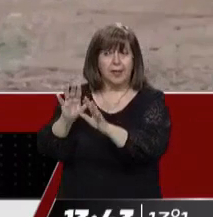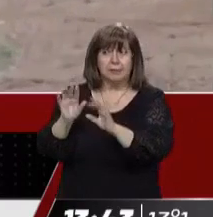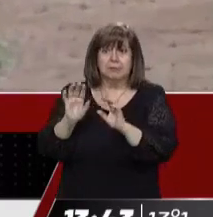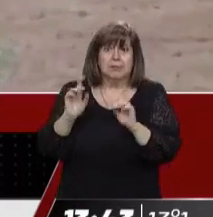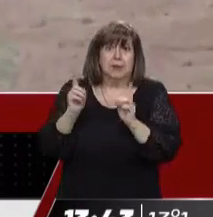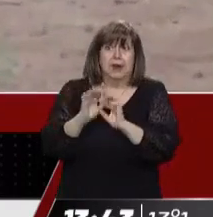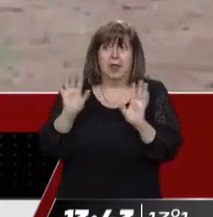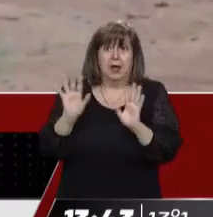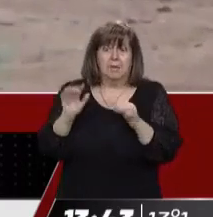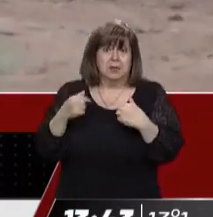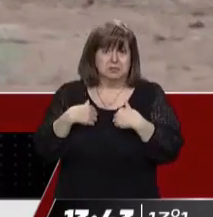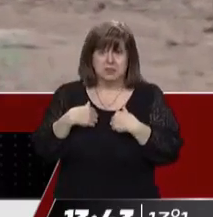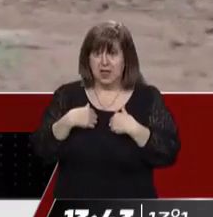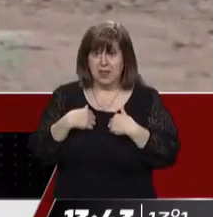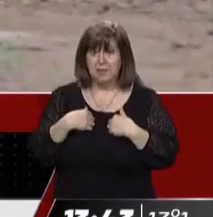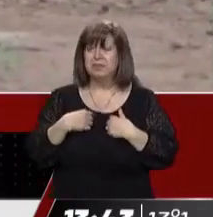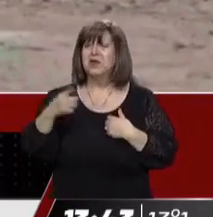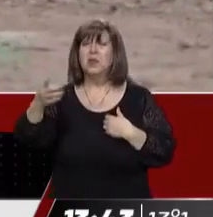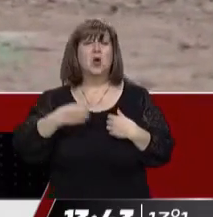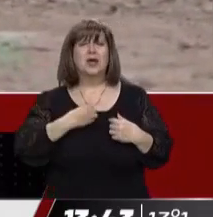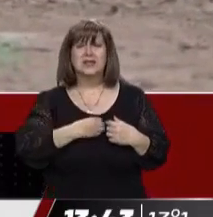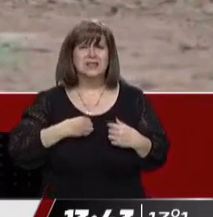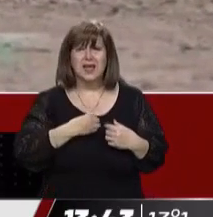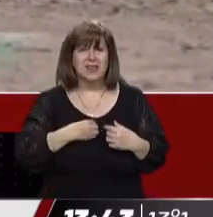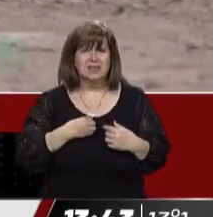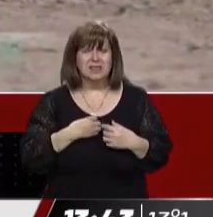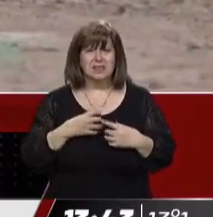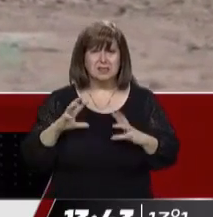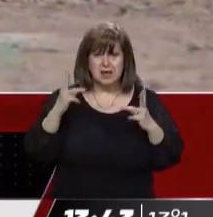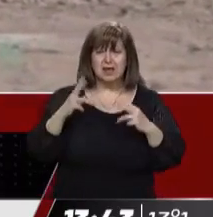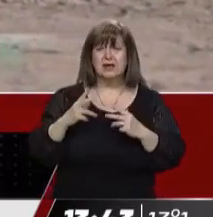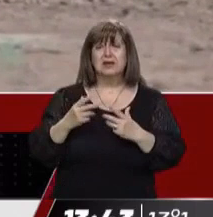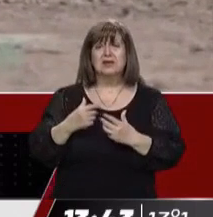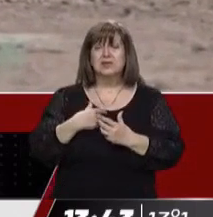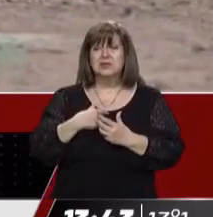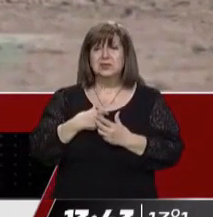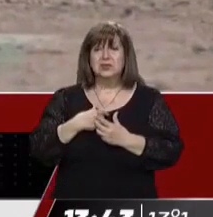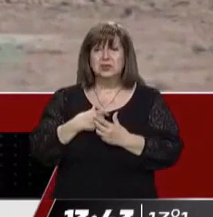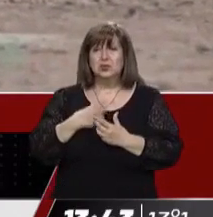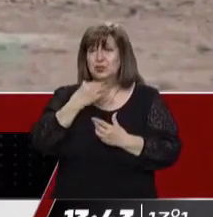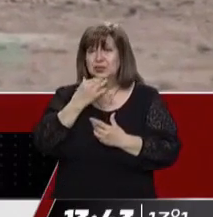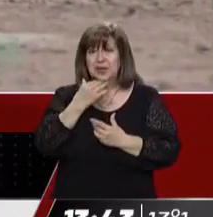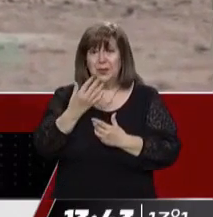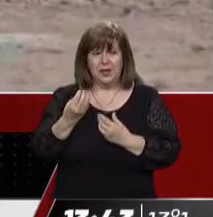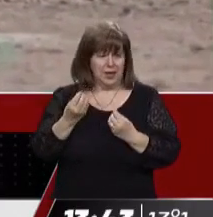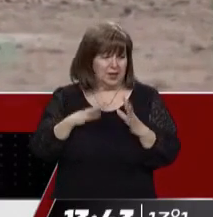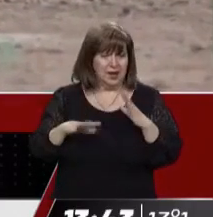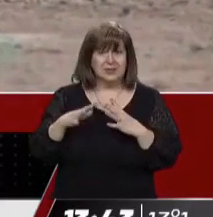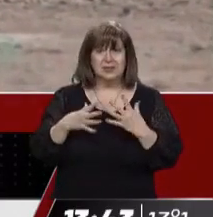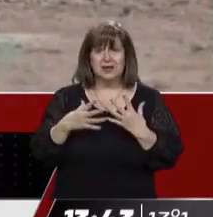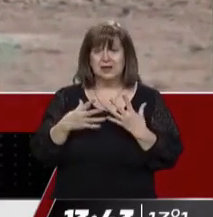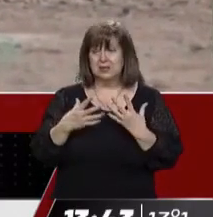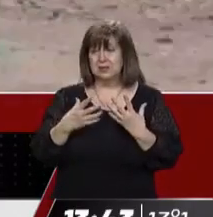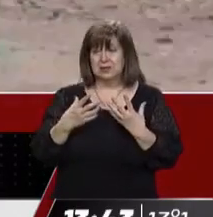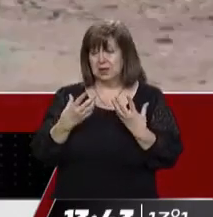no no Qué sentís cuando te pasa algo así sentís que no tenías Amparo Claro porque yo en esta situación no sabía que hacer todavía tengo